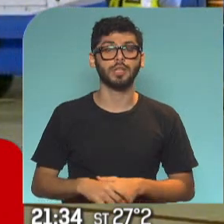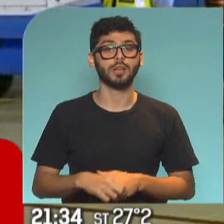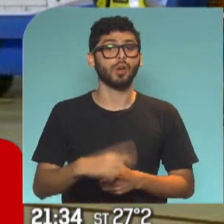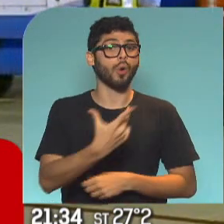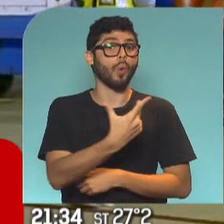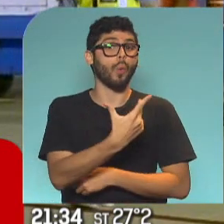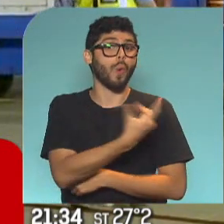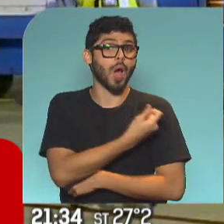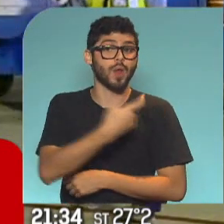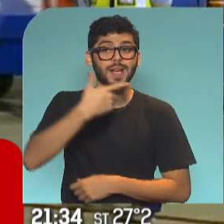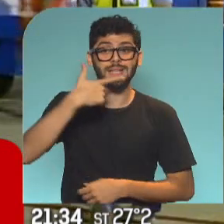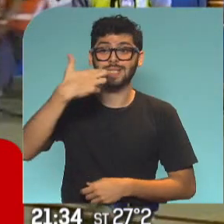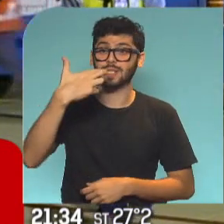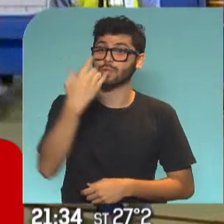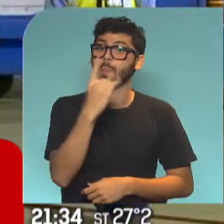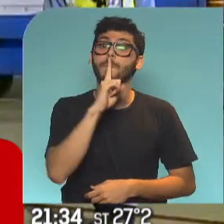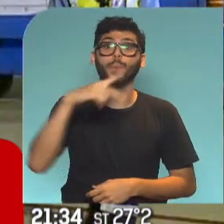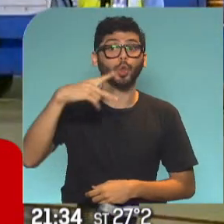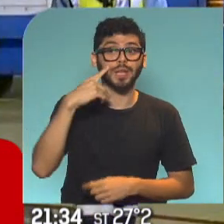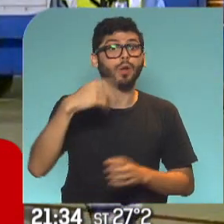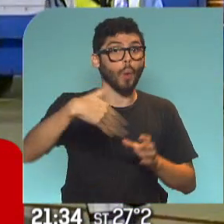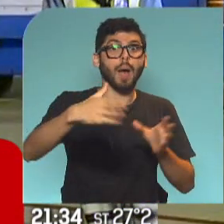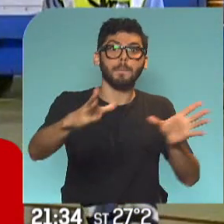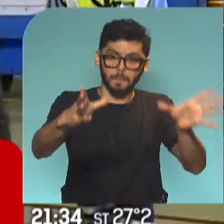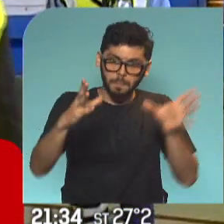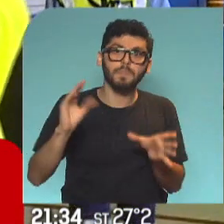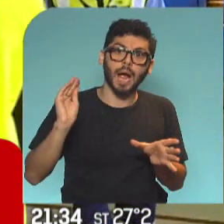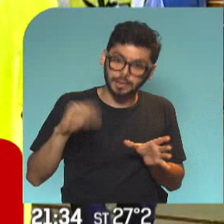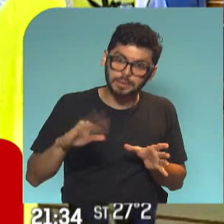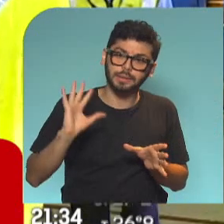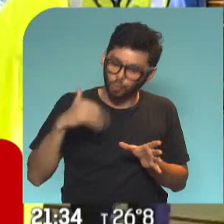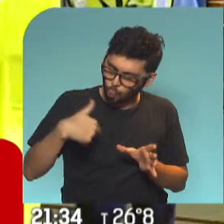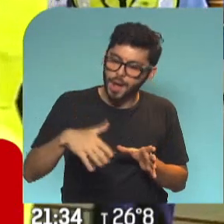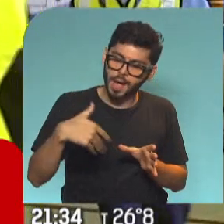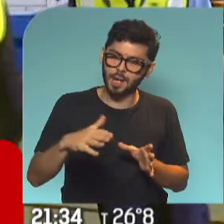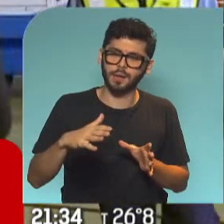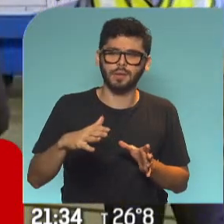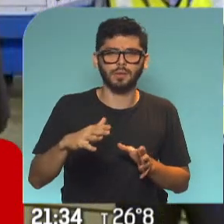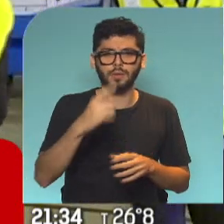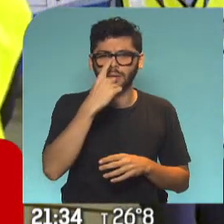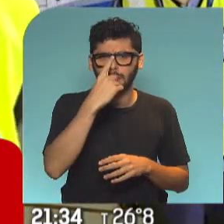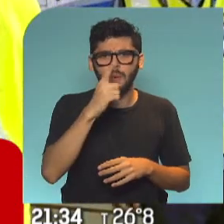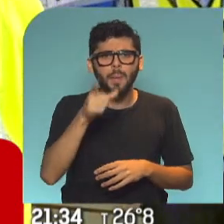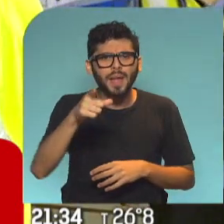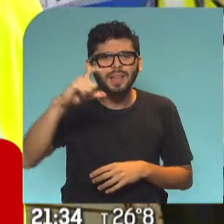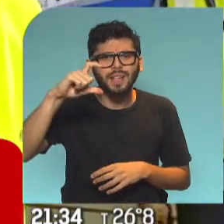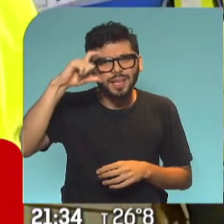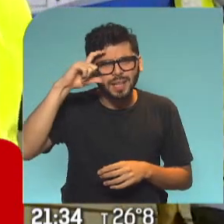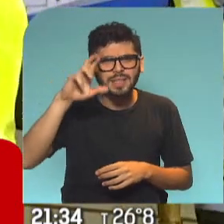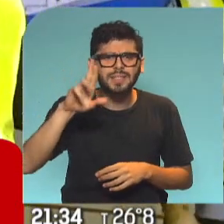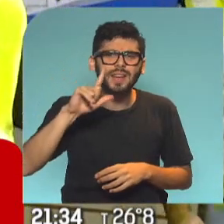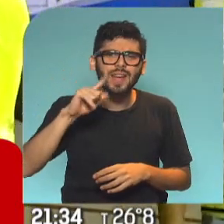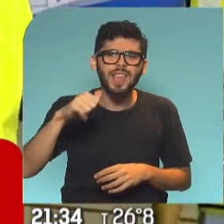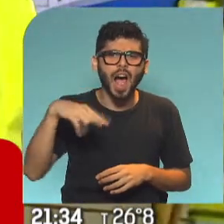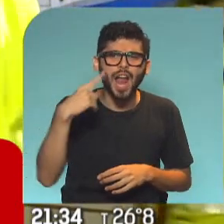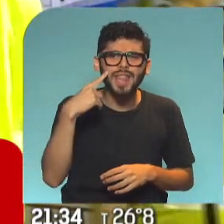Sputnik cerca de llegar a Argentina. Creo que está Seriani también, ¿no? Allí hacia la